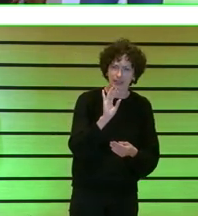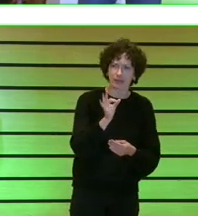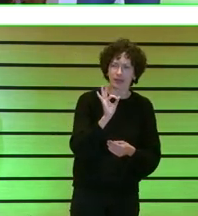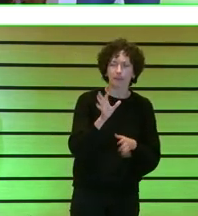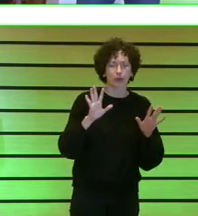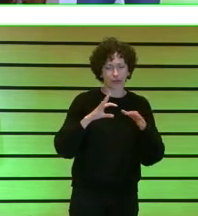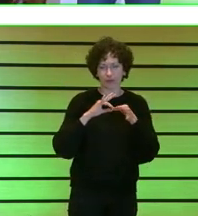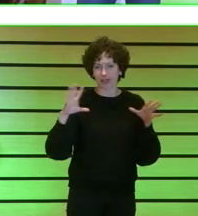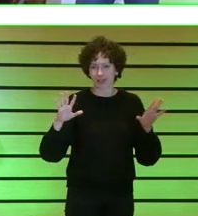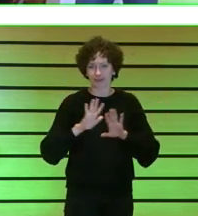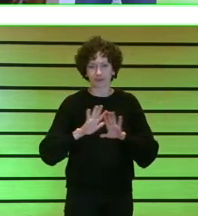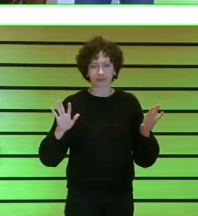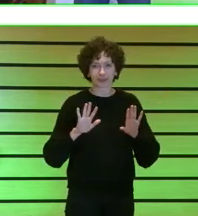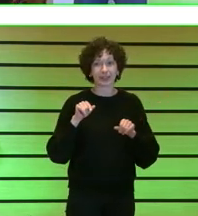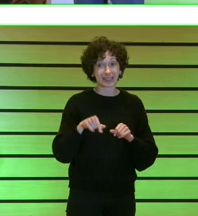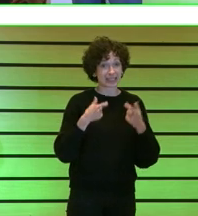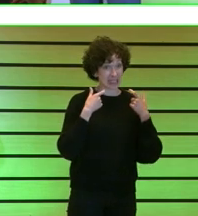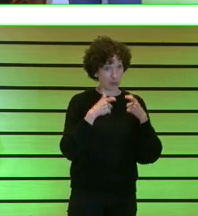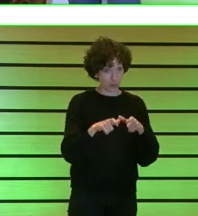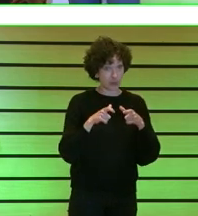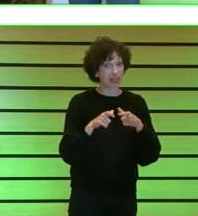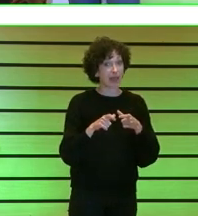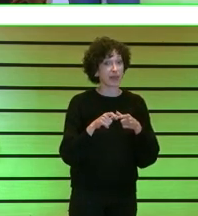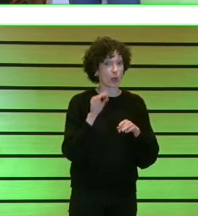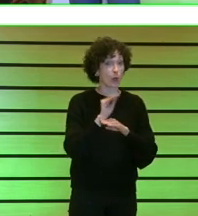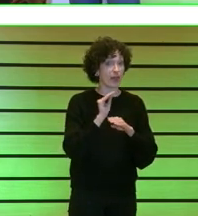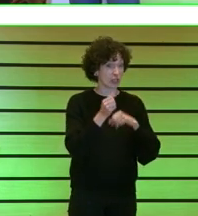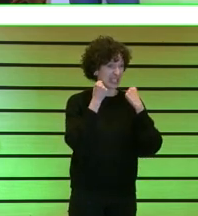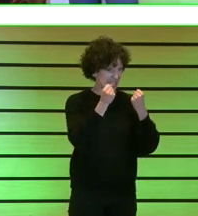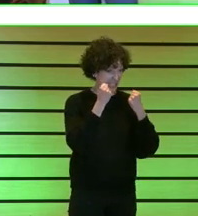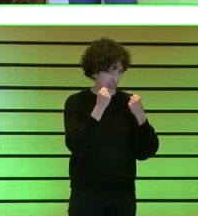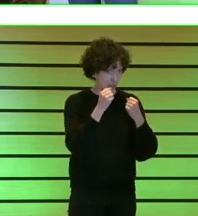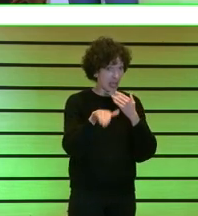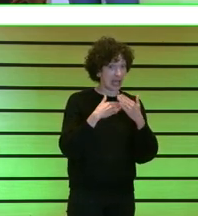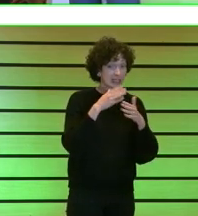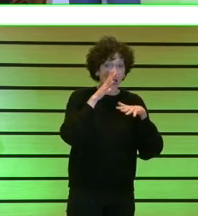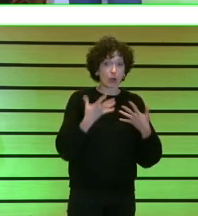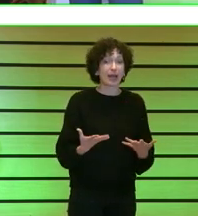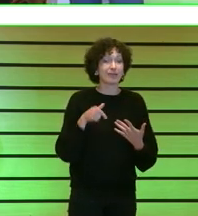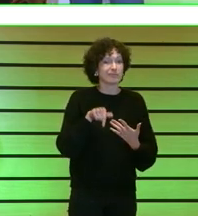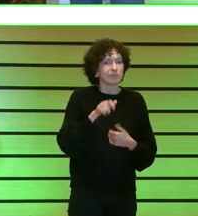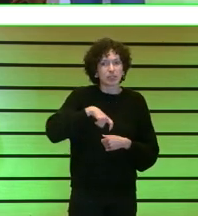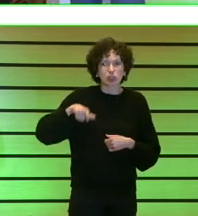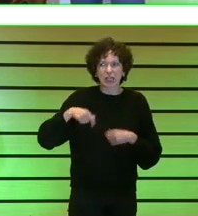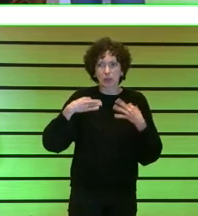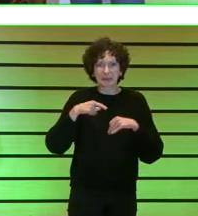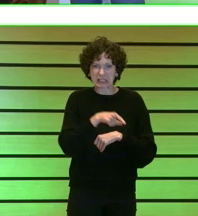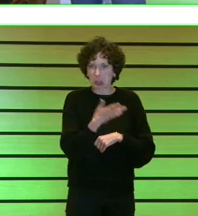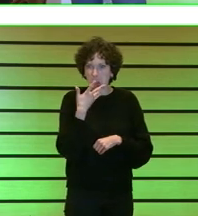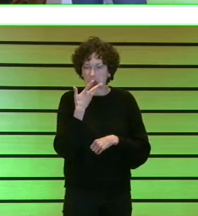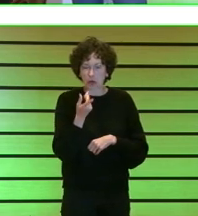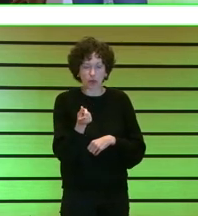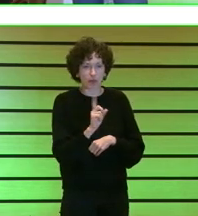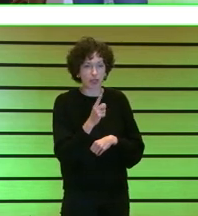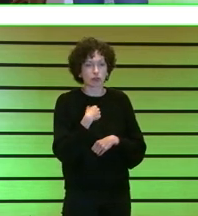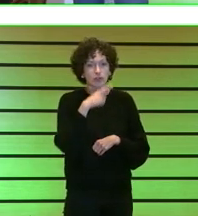pero no tiene nada que ver y en esta unidad de cuidados intensivos hasta ahora era una especialidad bastante desconocida para la gente tú yo